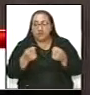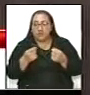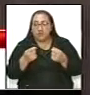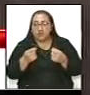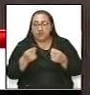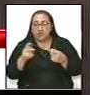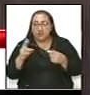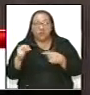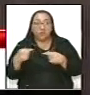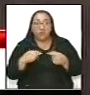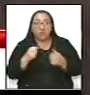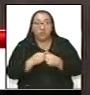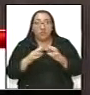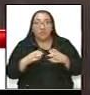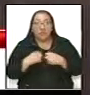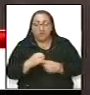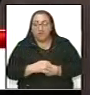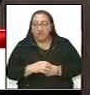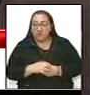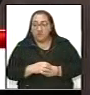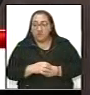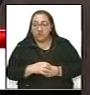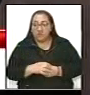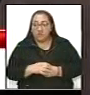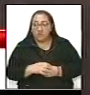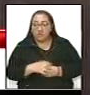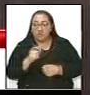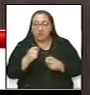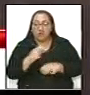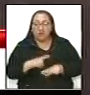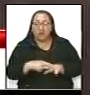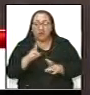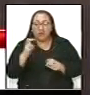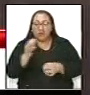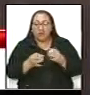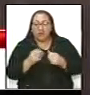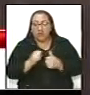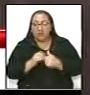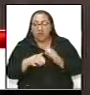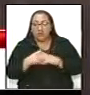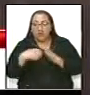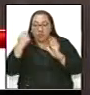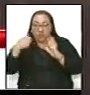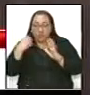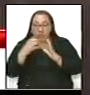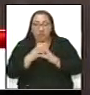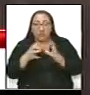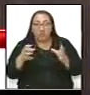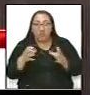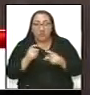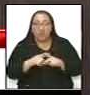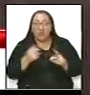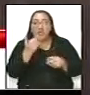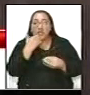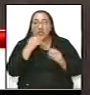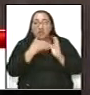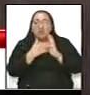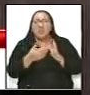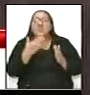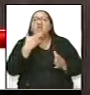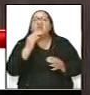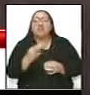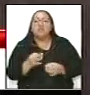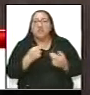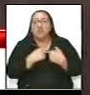no concursables de reconocimiento a destacadas personas naturales o jurídicas de las actividades cinematográficas y audiovisuales. Pero ¿quién define ello? ¿Quién es el